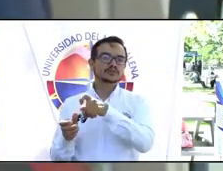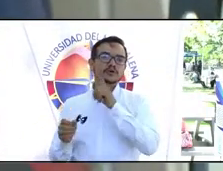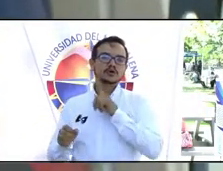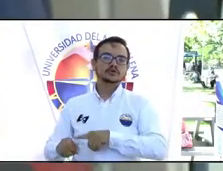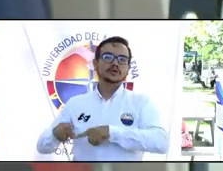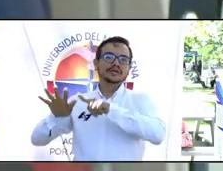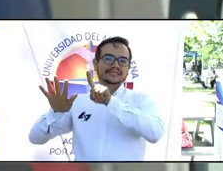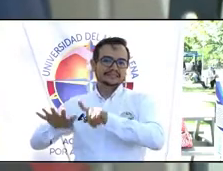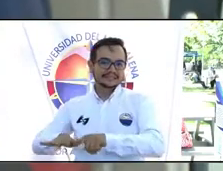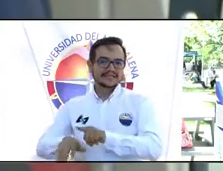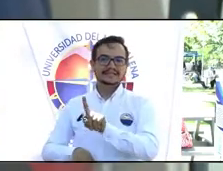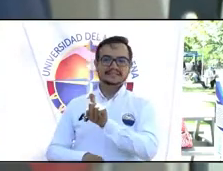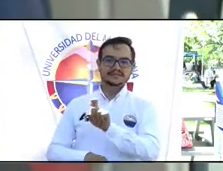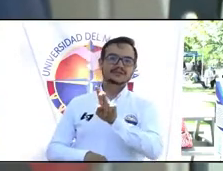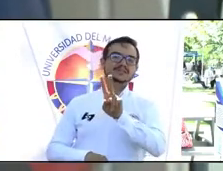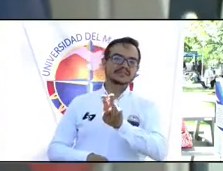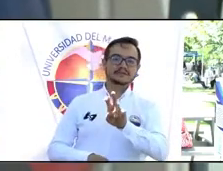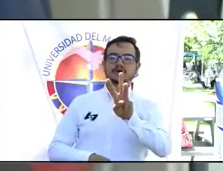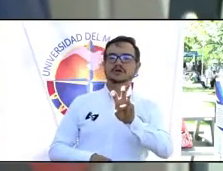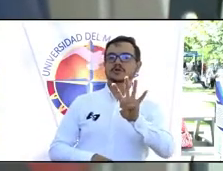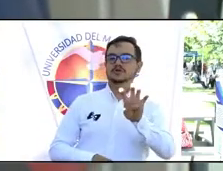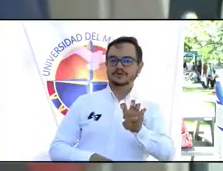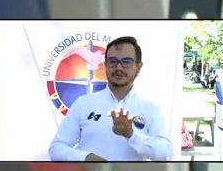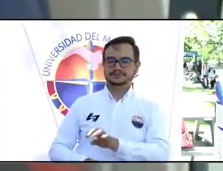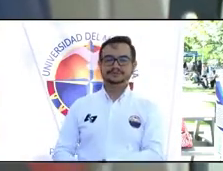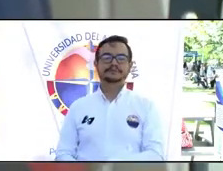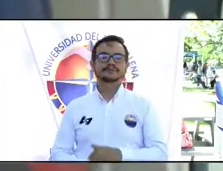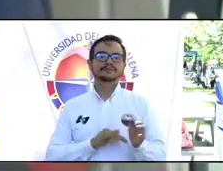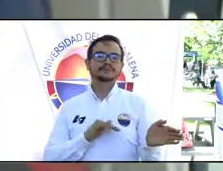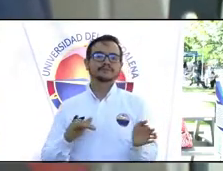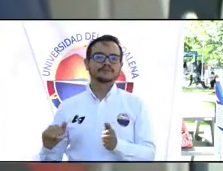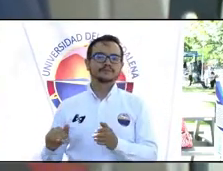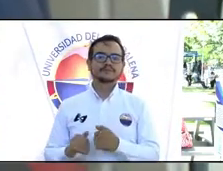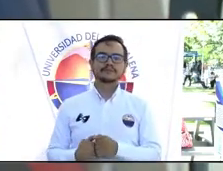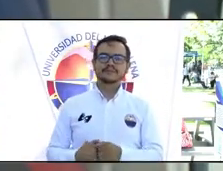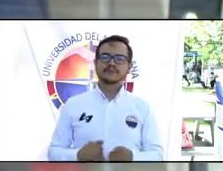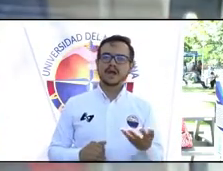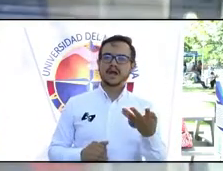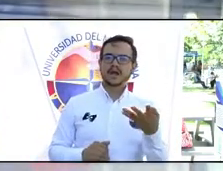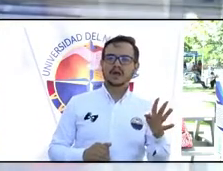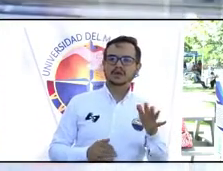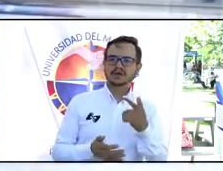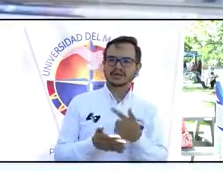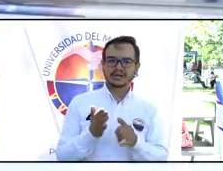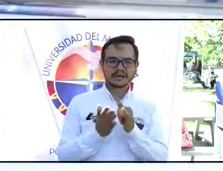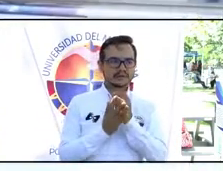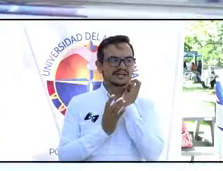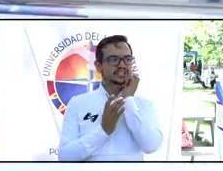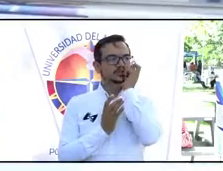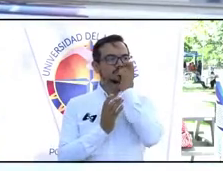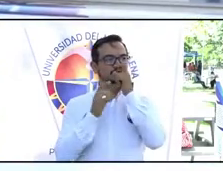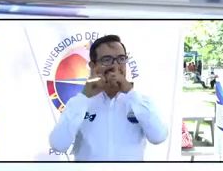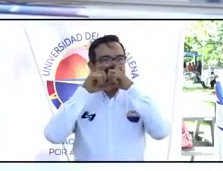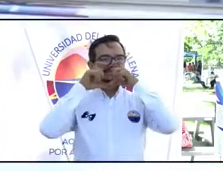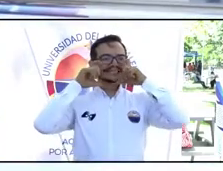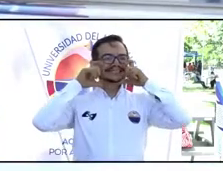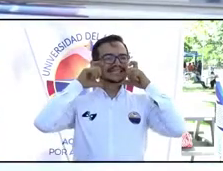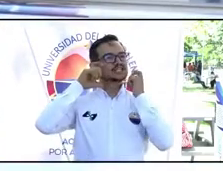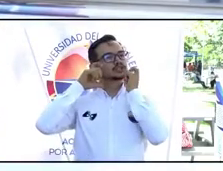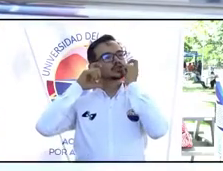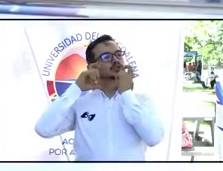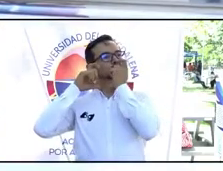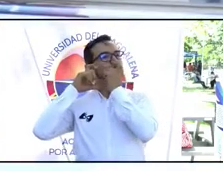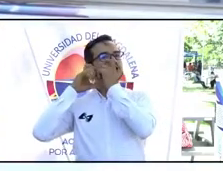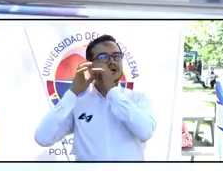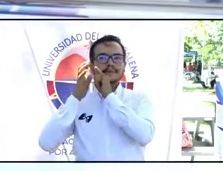octavo y noveno. 14 modernos localizadores apicales compactos con 28 kits de